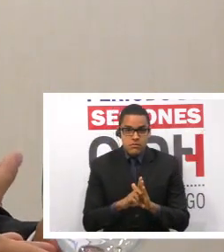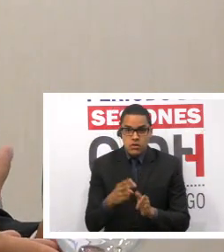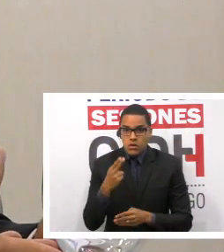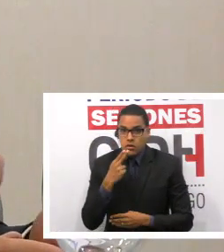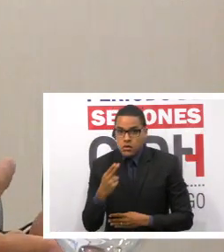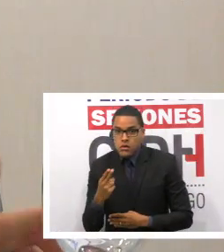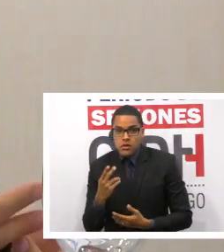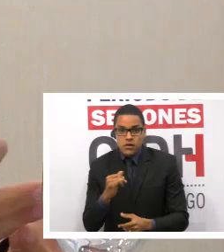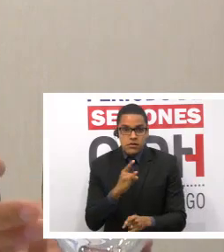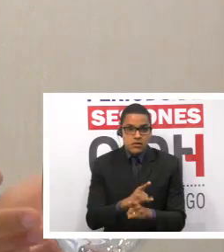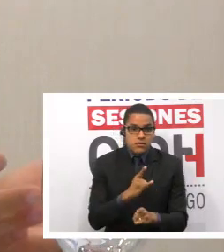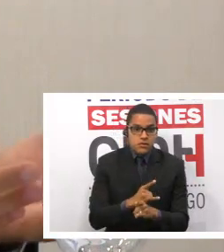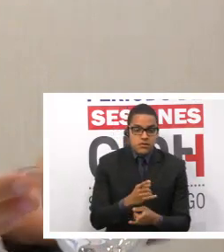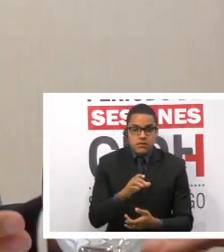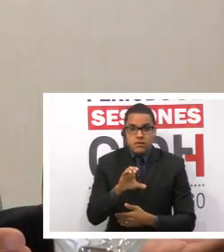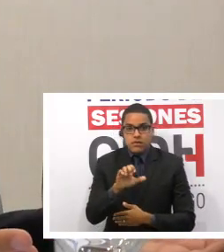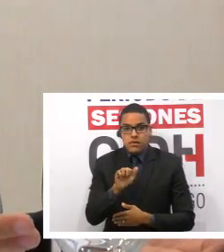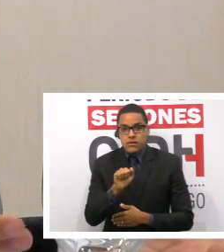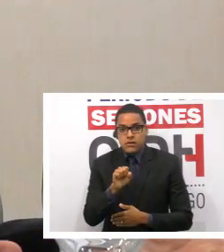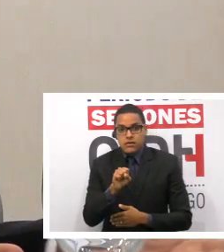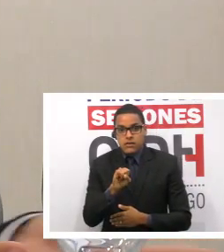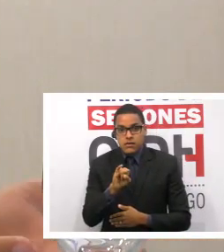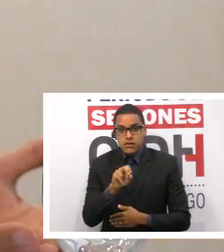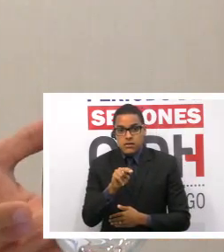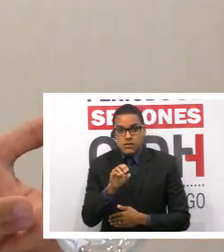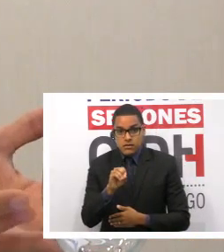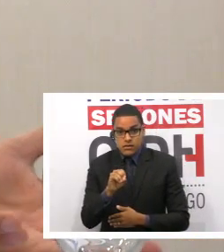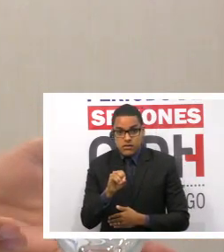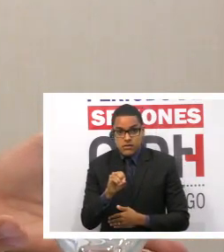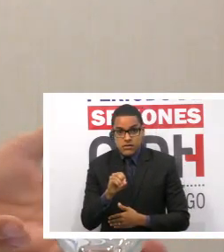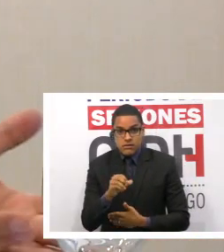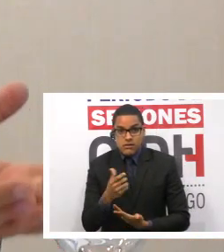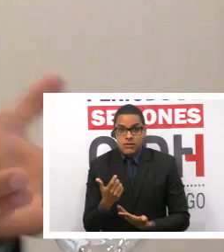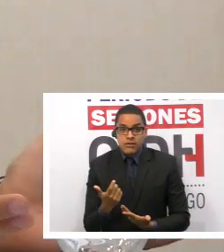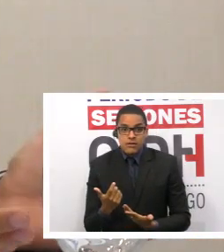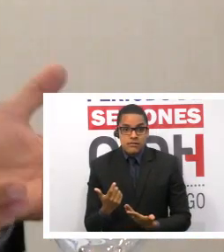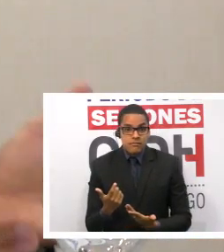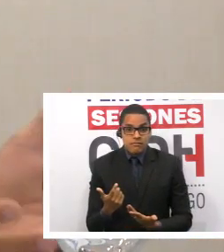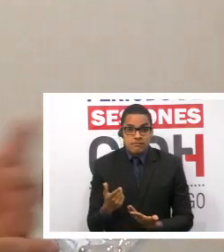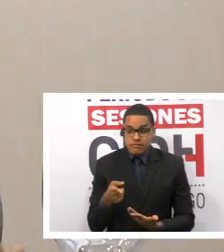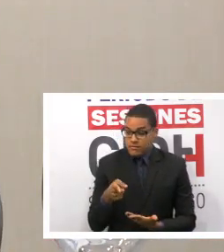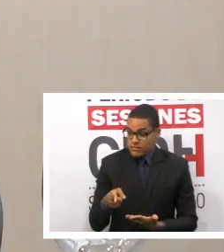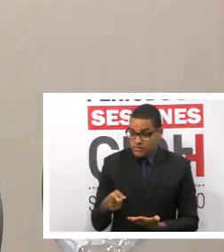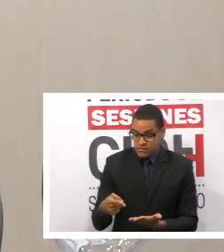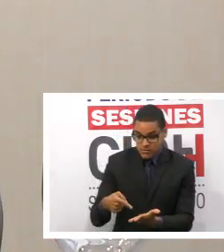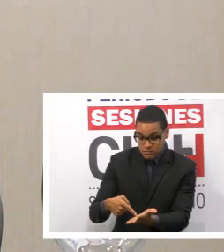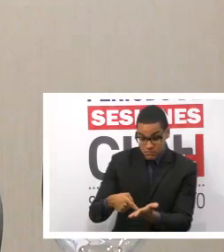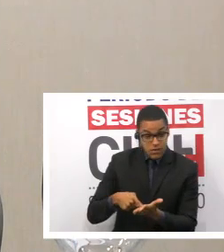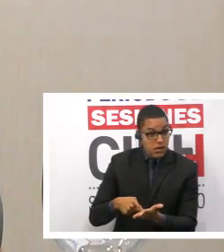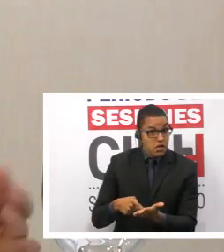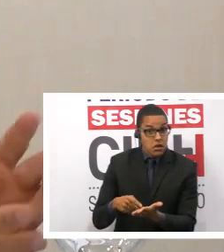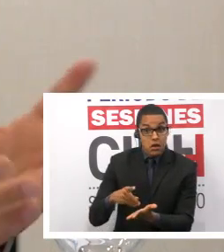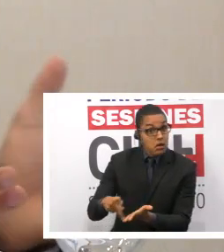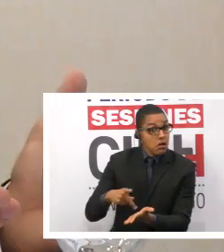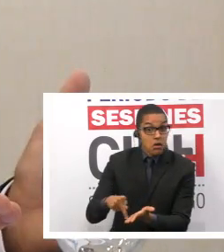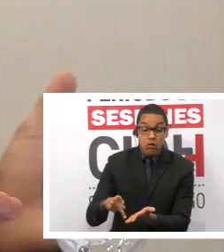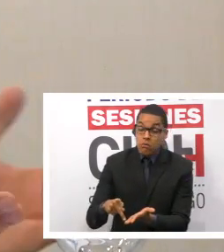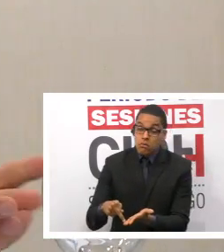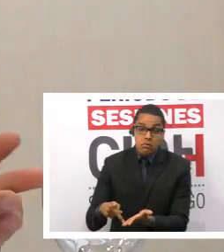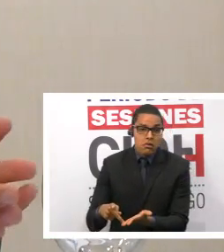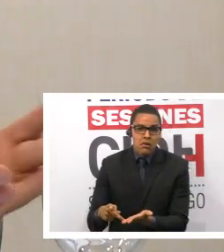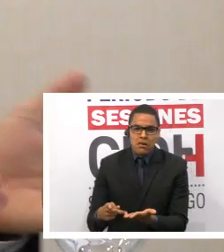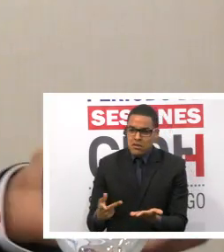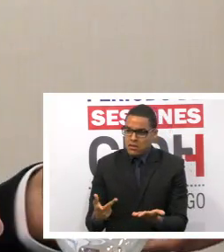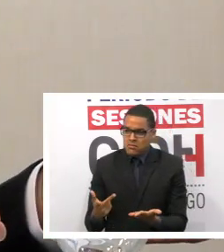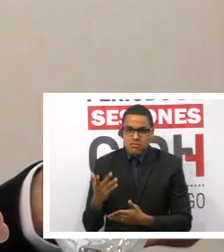casinos en mi país que yo no entiendo porque no son son exonerados no me explico honestamente este porque los casinos